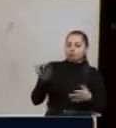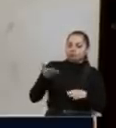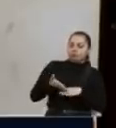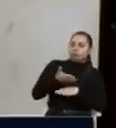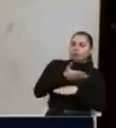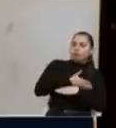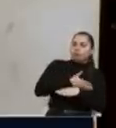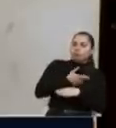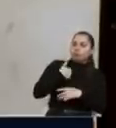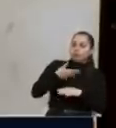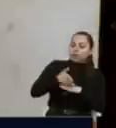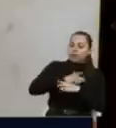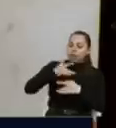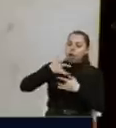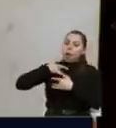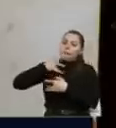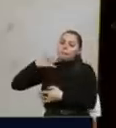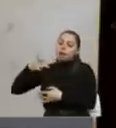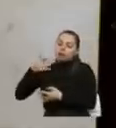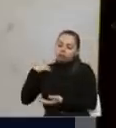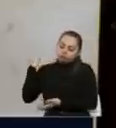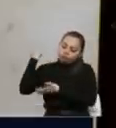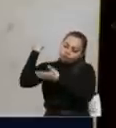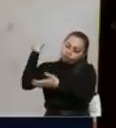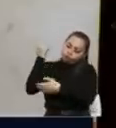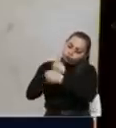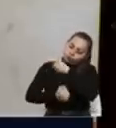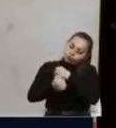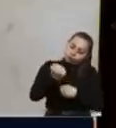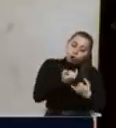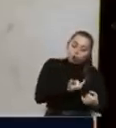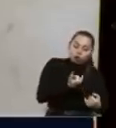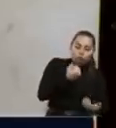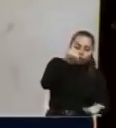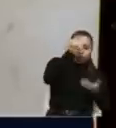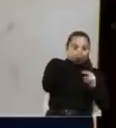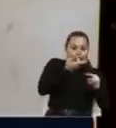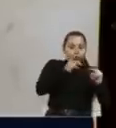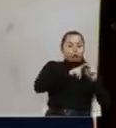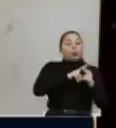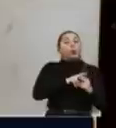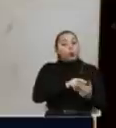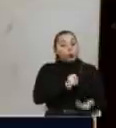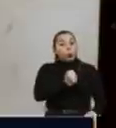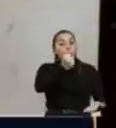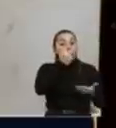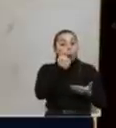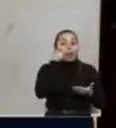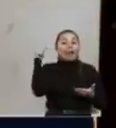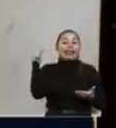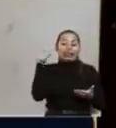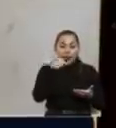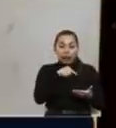nosotros cedimos el año anterior. Y de esos